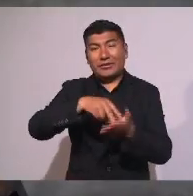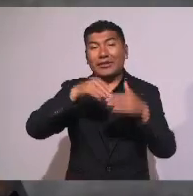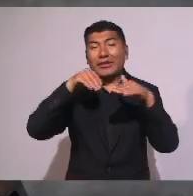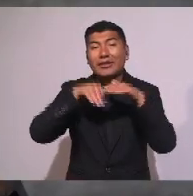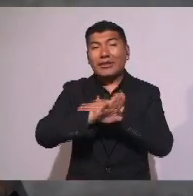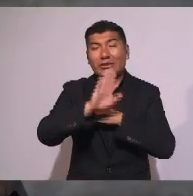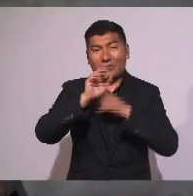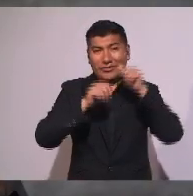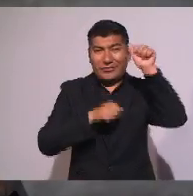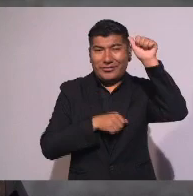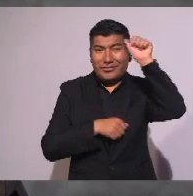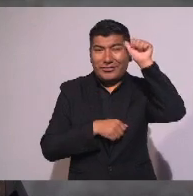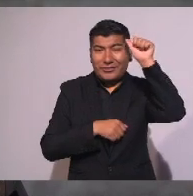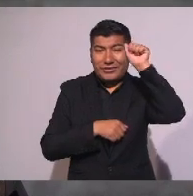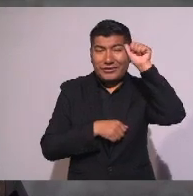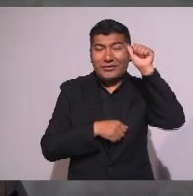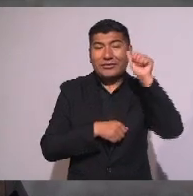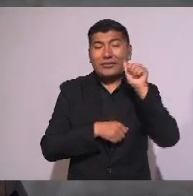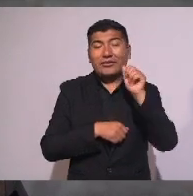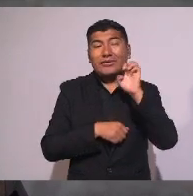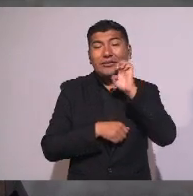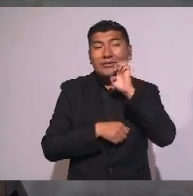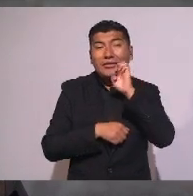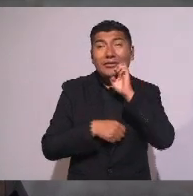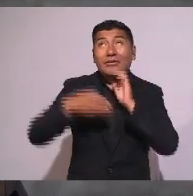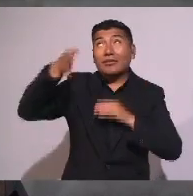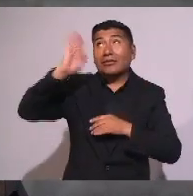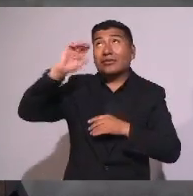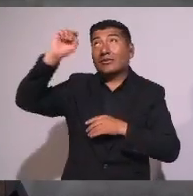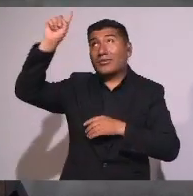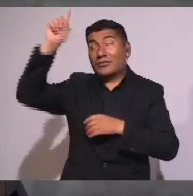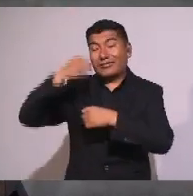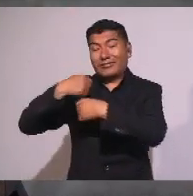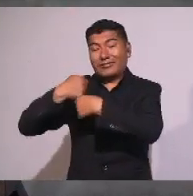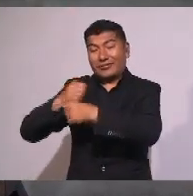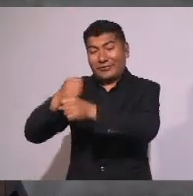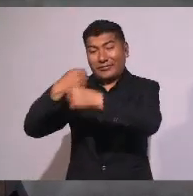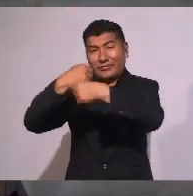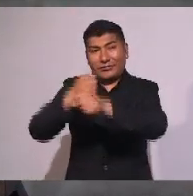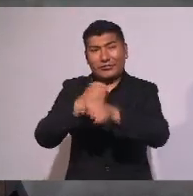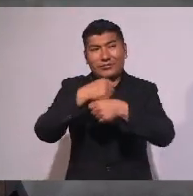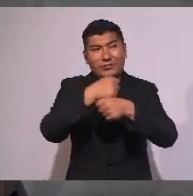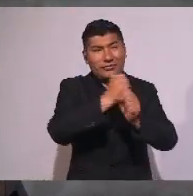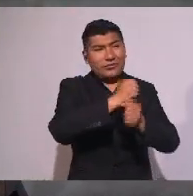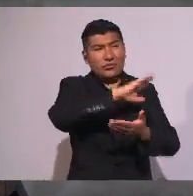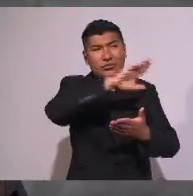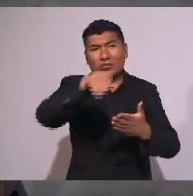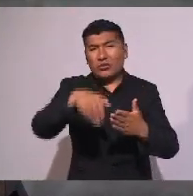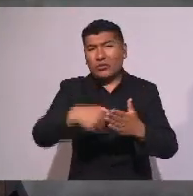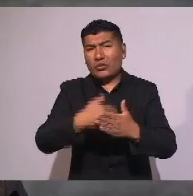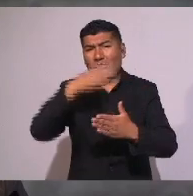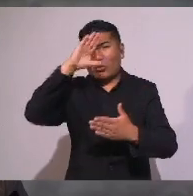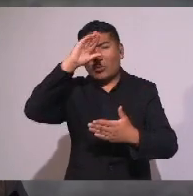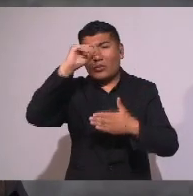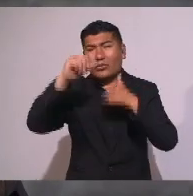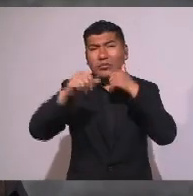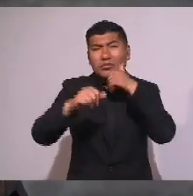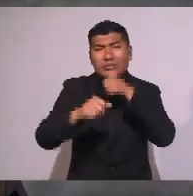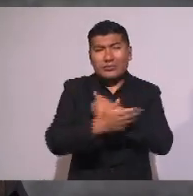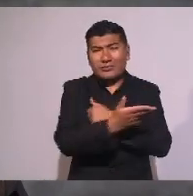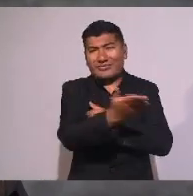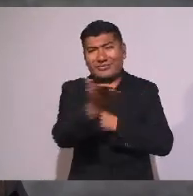de él. Dios nos ha creado. A todos los hombres estamos prefigurados